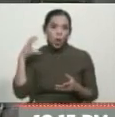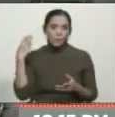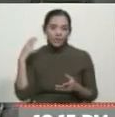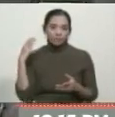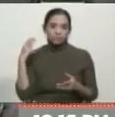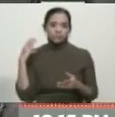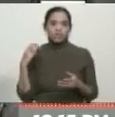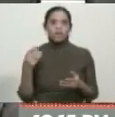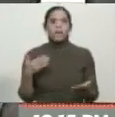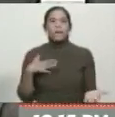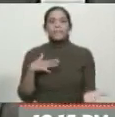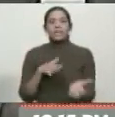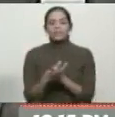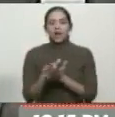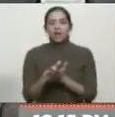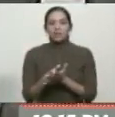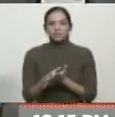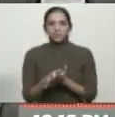pasaron